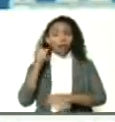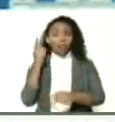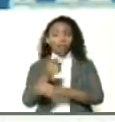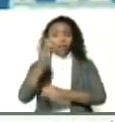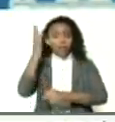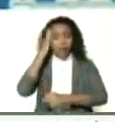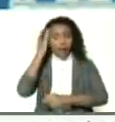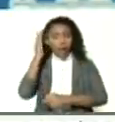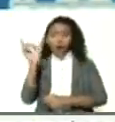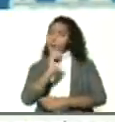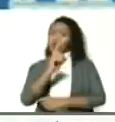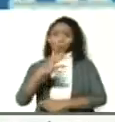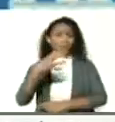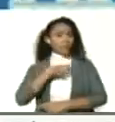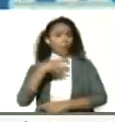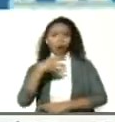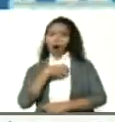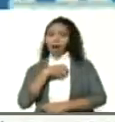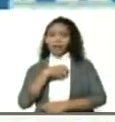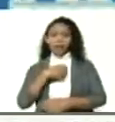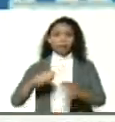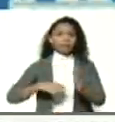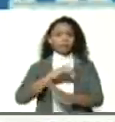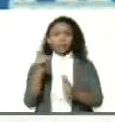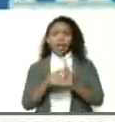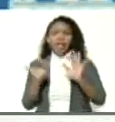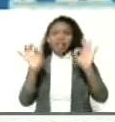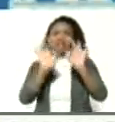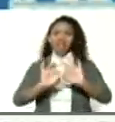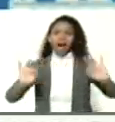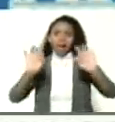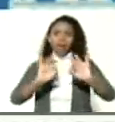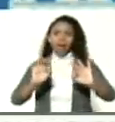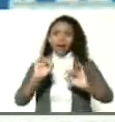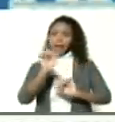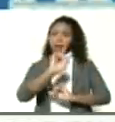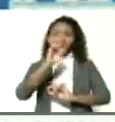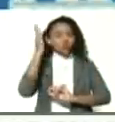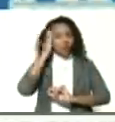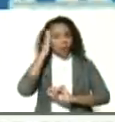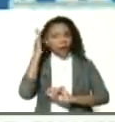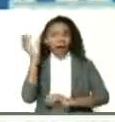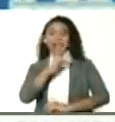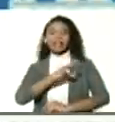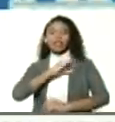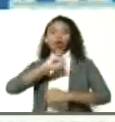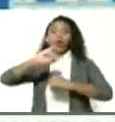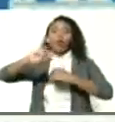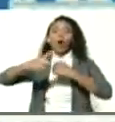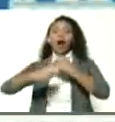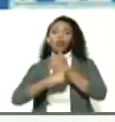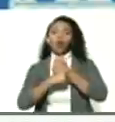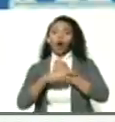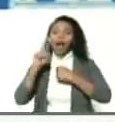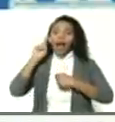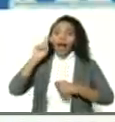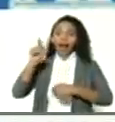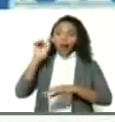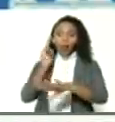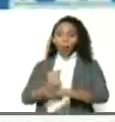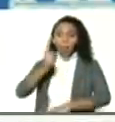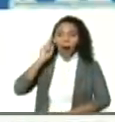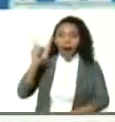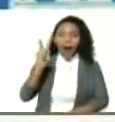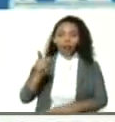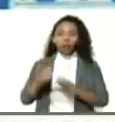saberlo. No puede quedar absolutamente nadie que no sepa que el señor Juan Guaidó se dedicó y se